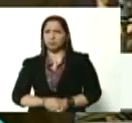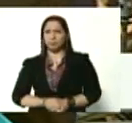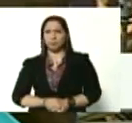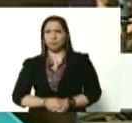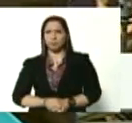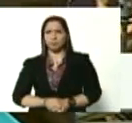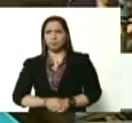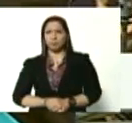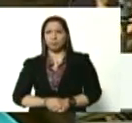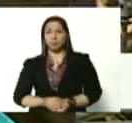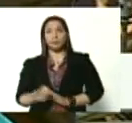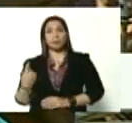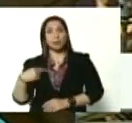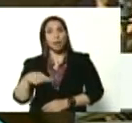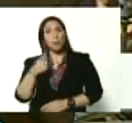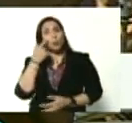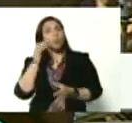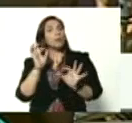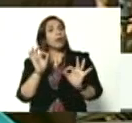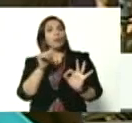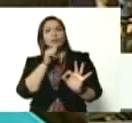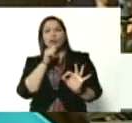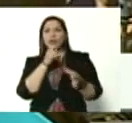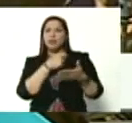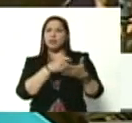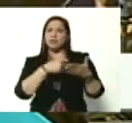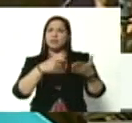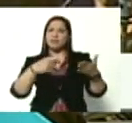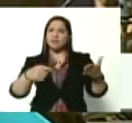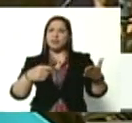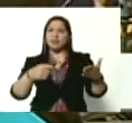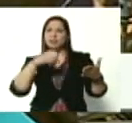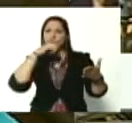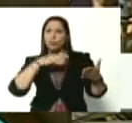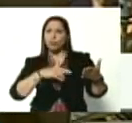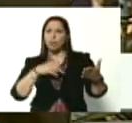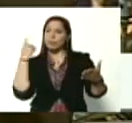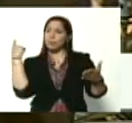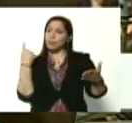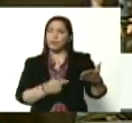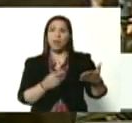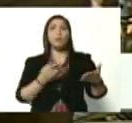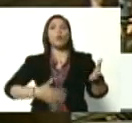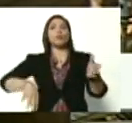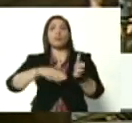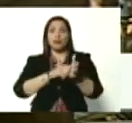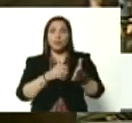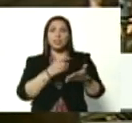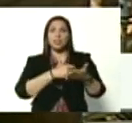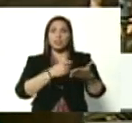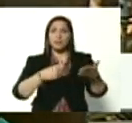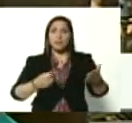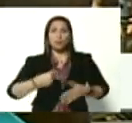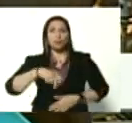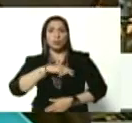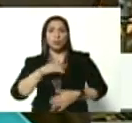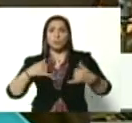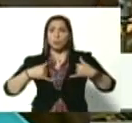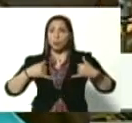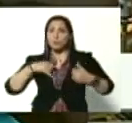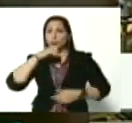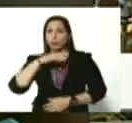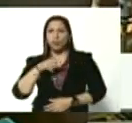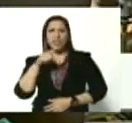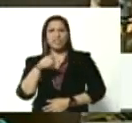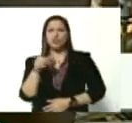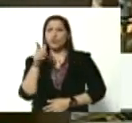tengamos cuidado con quienes escribieron la historia hay que reescribir nuestra propia historia esto no es un capricho sino